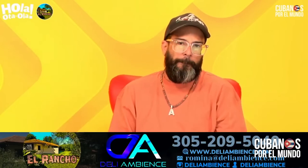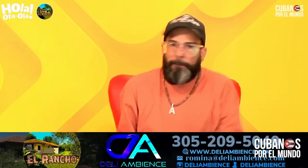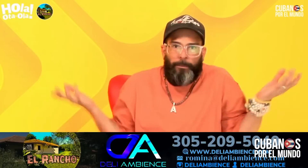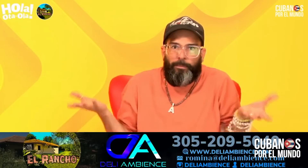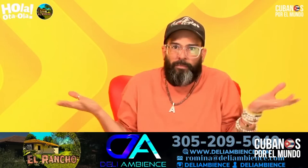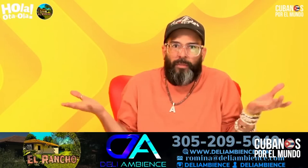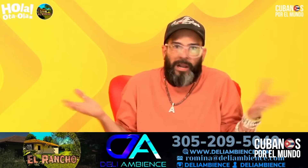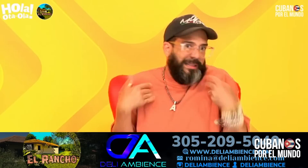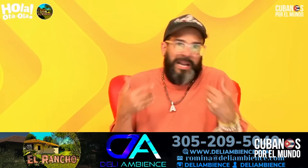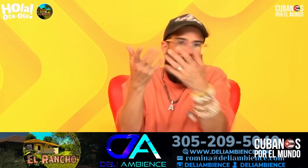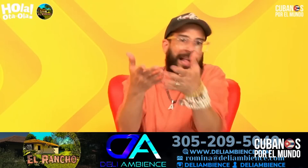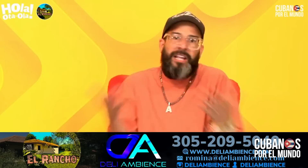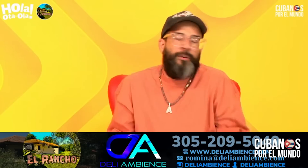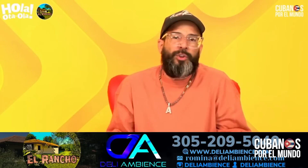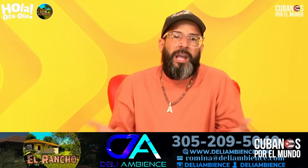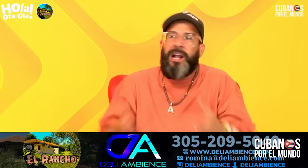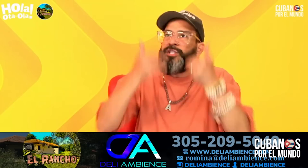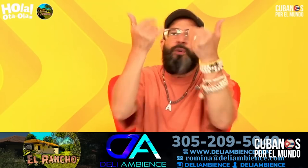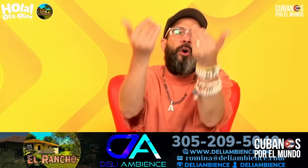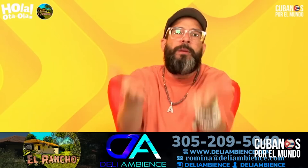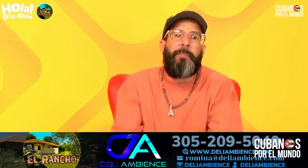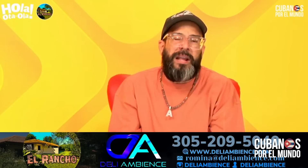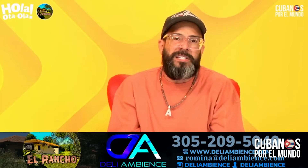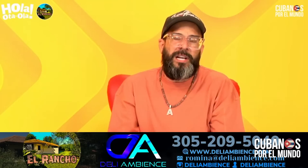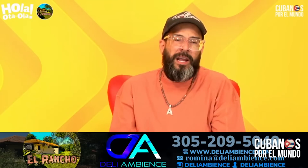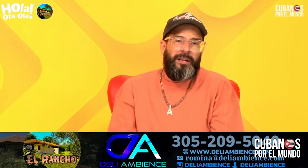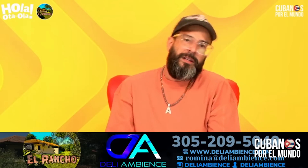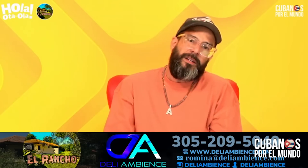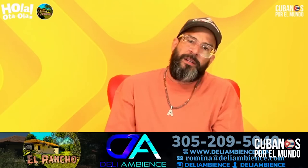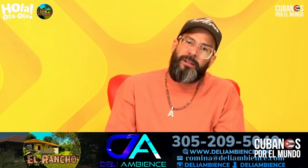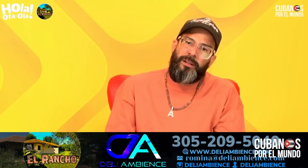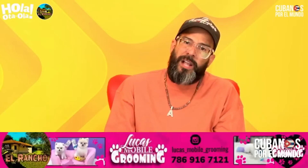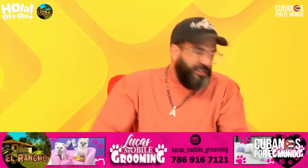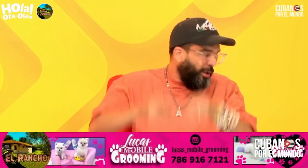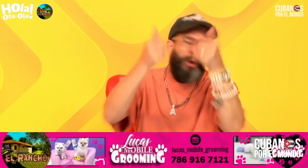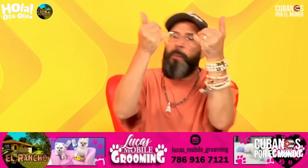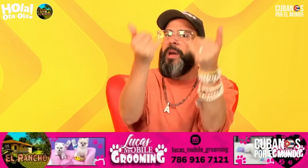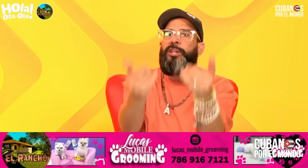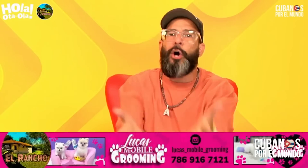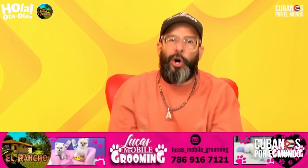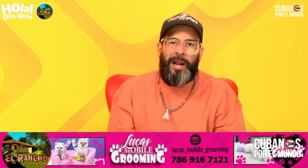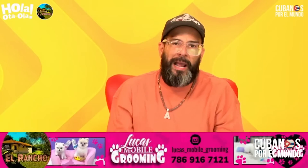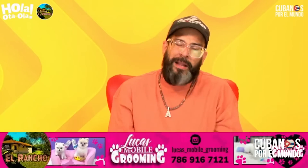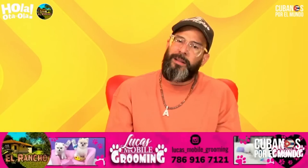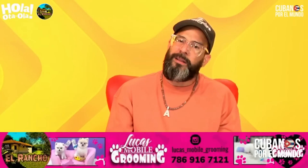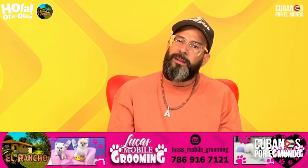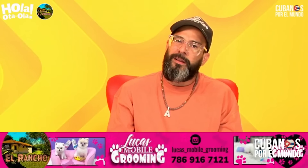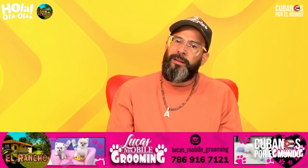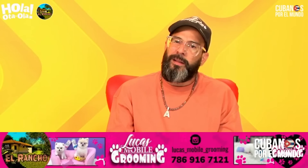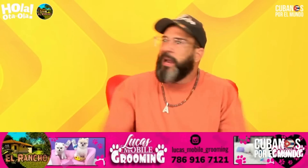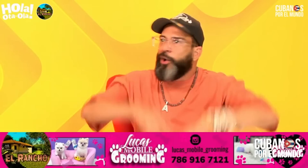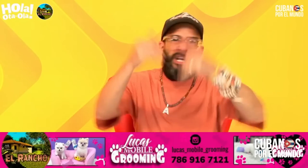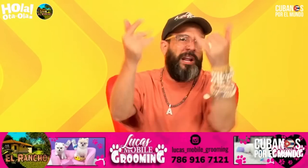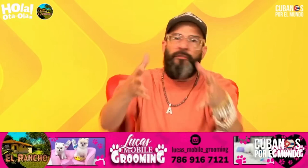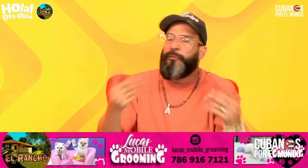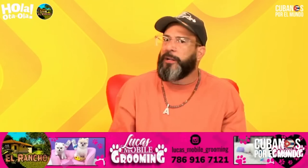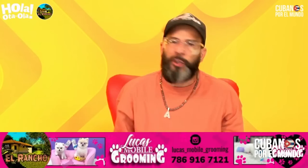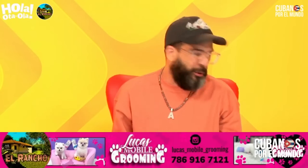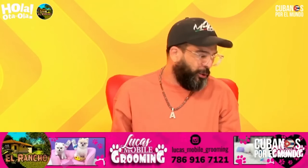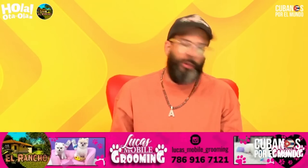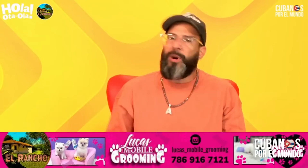2 días? La traba la tiene usted, que son unos imbéciles, que son unos mediocres, que no